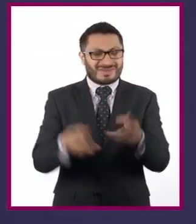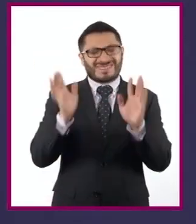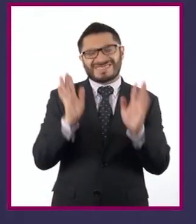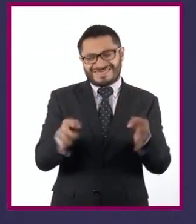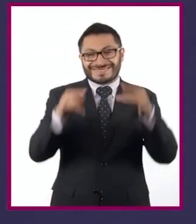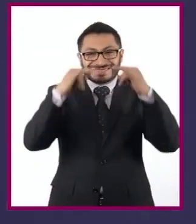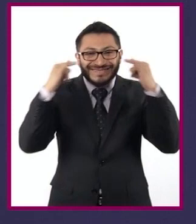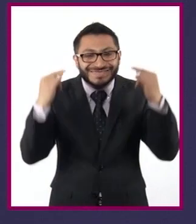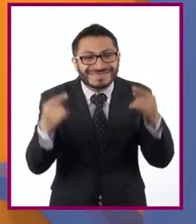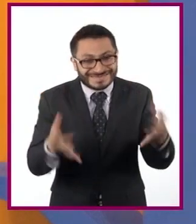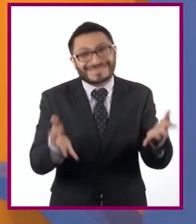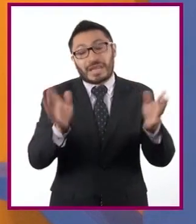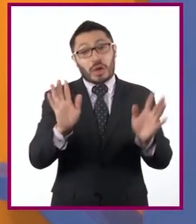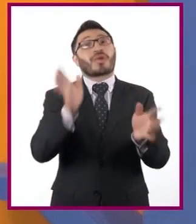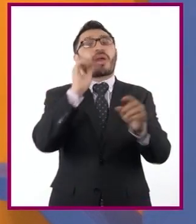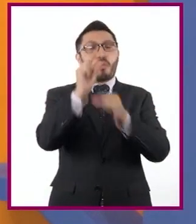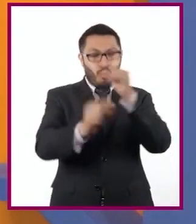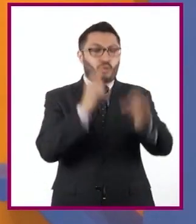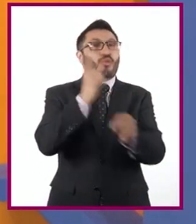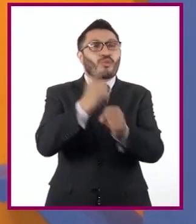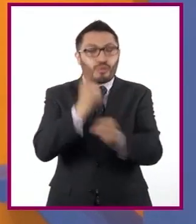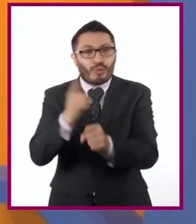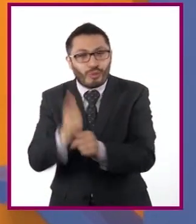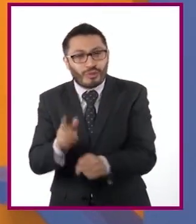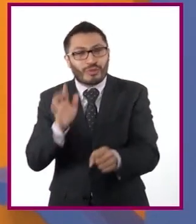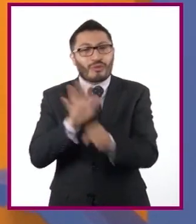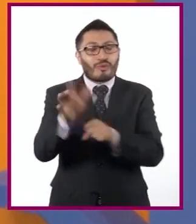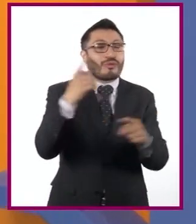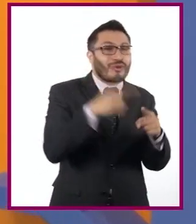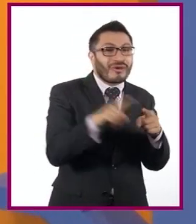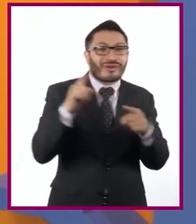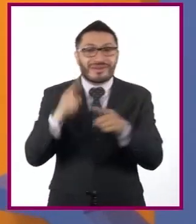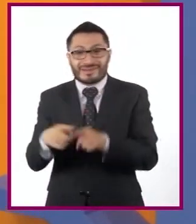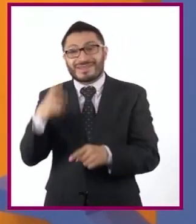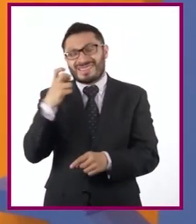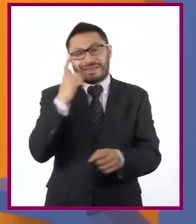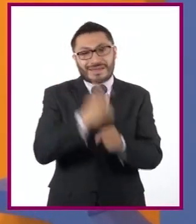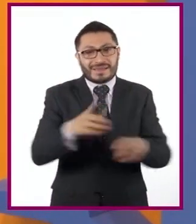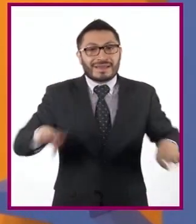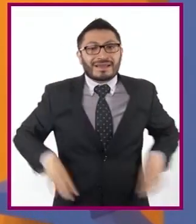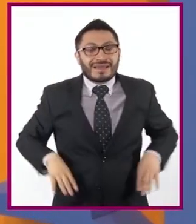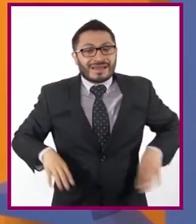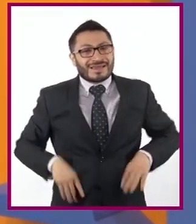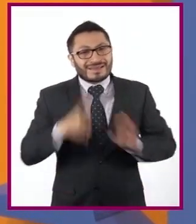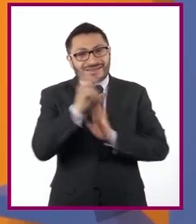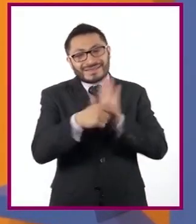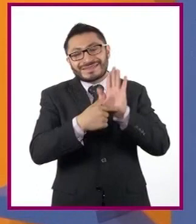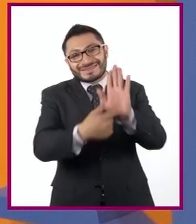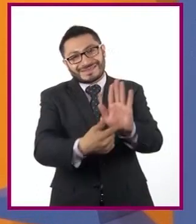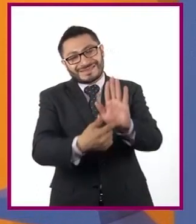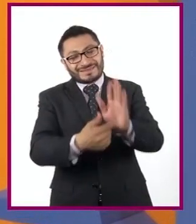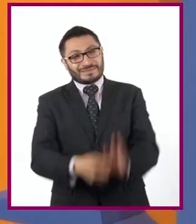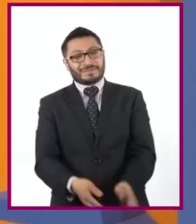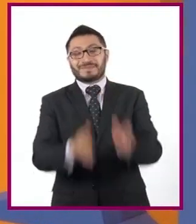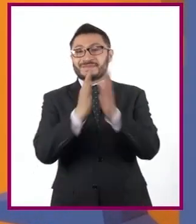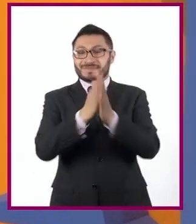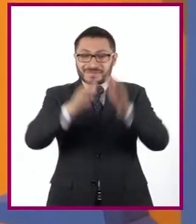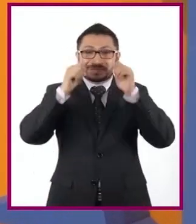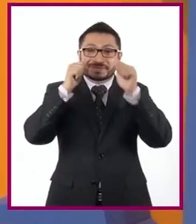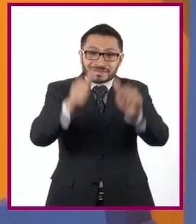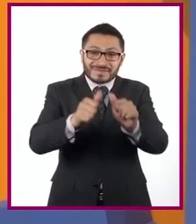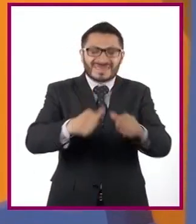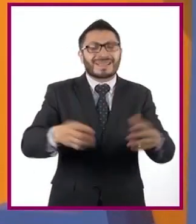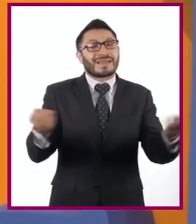cuál es cuál. Algo así. Para distinguir tal aspecto, veamos el siguiente video. Presten atención